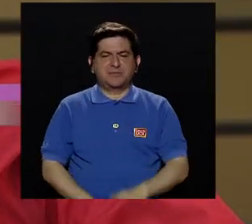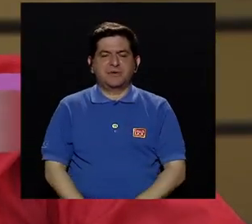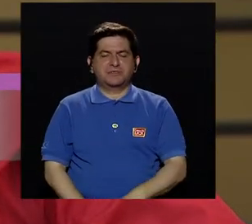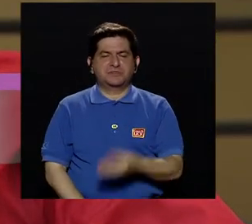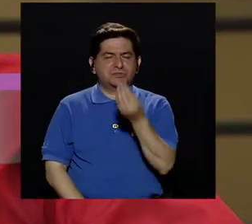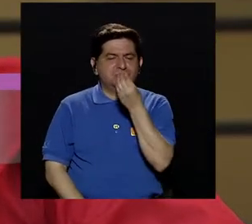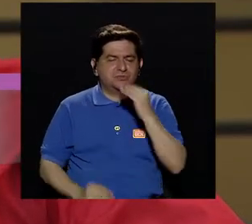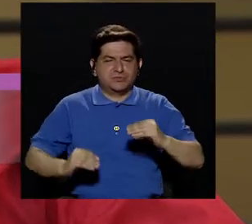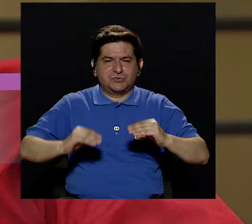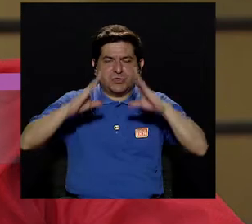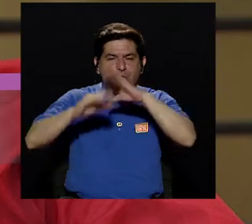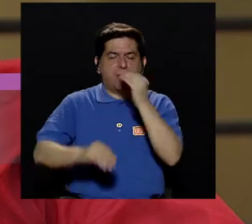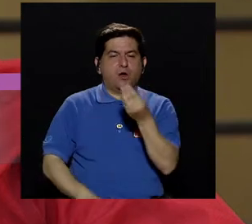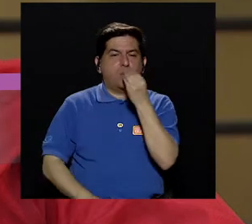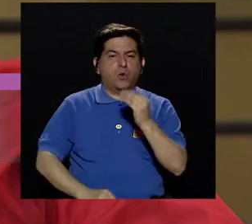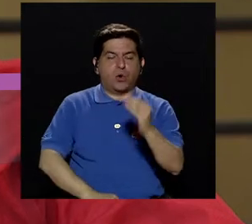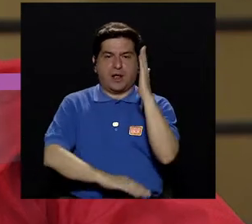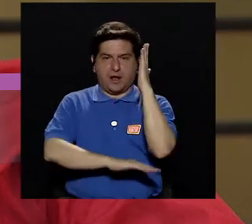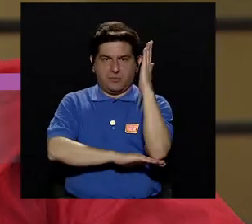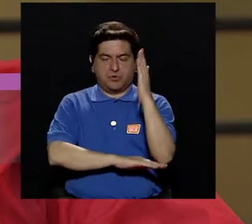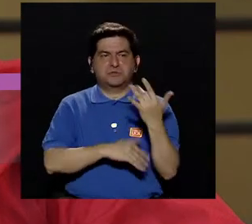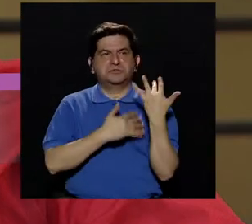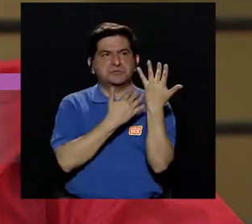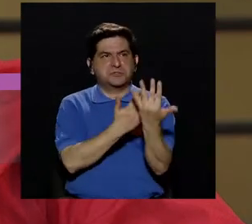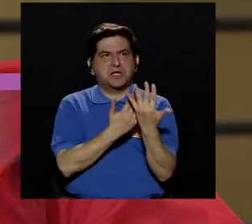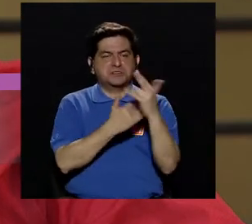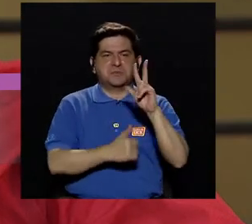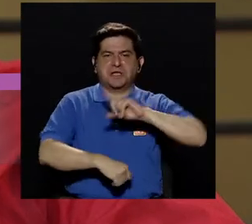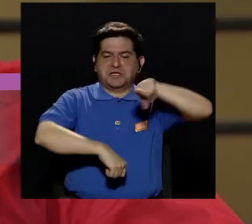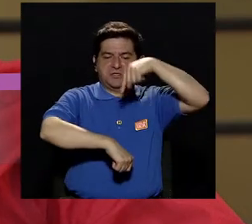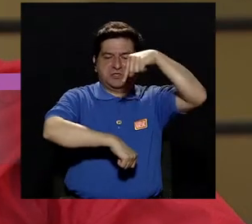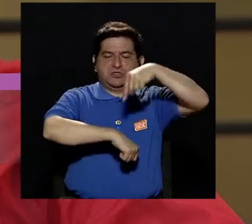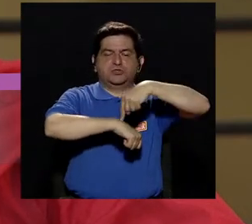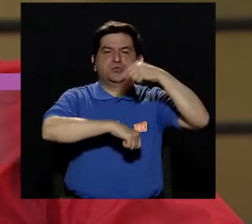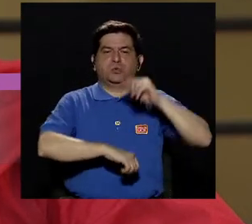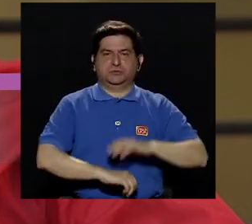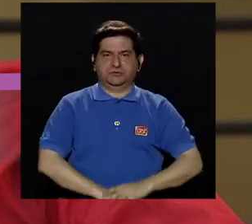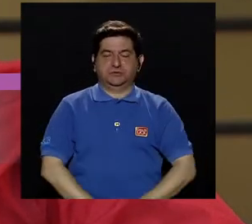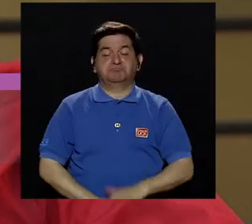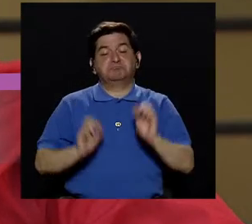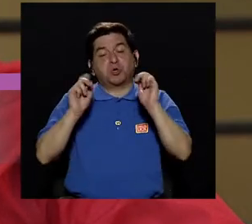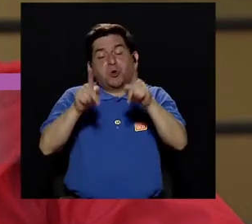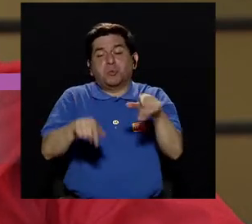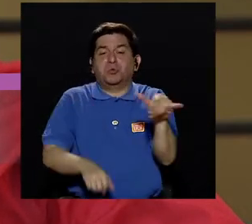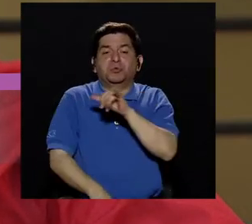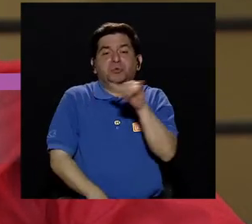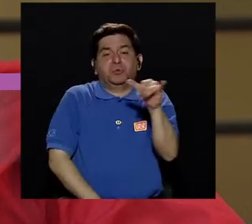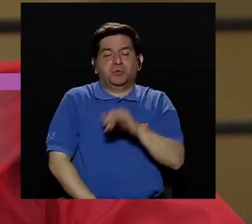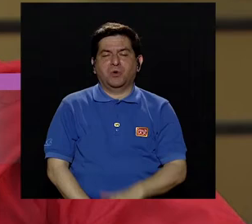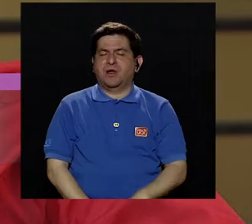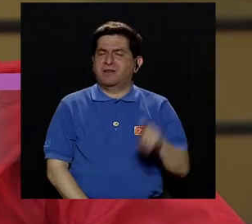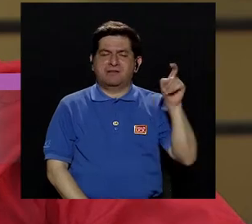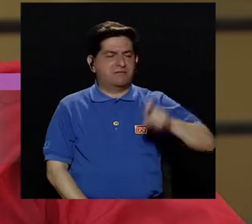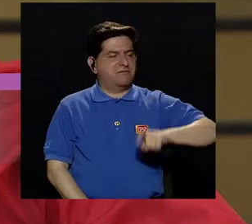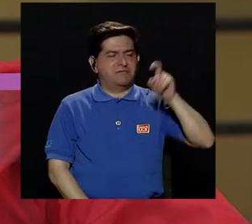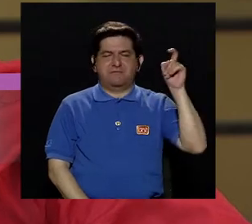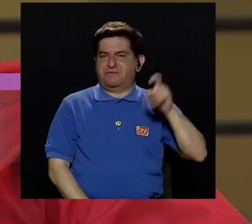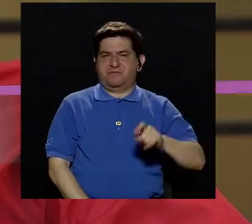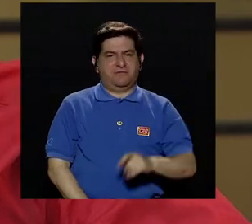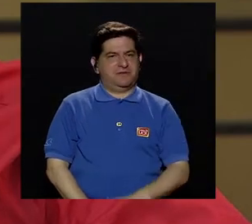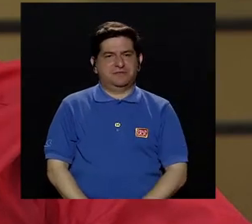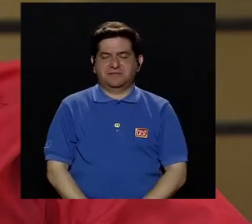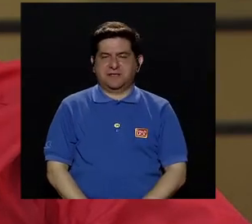desayunó o almorzó antes de donar sangre, puede esperarse más o menos unas 3 horas. También es una posibilidad, no necesariamente debe